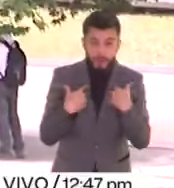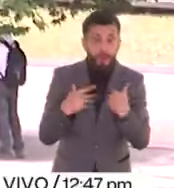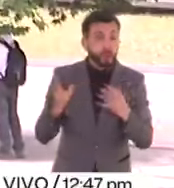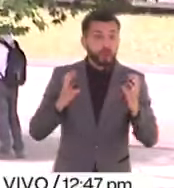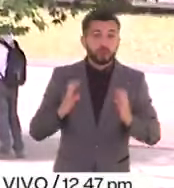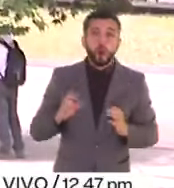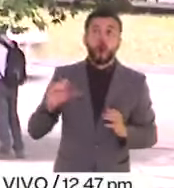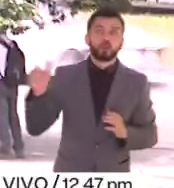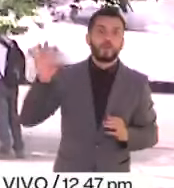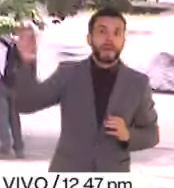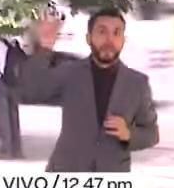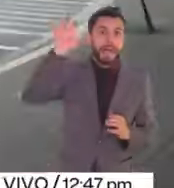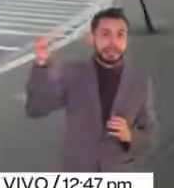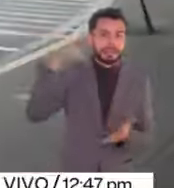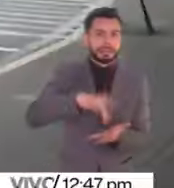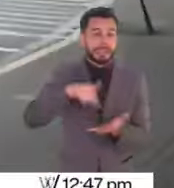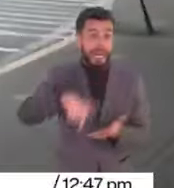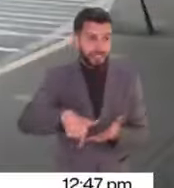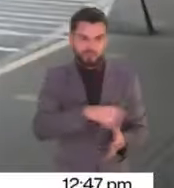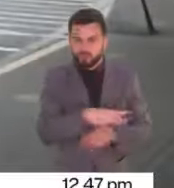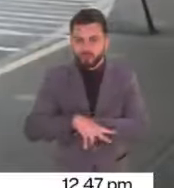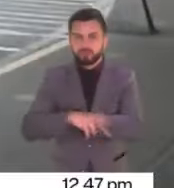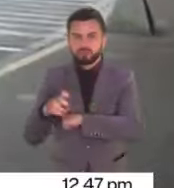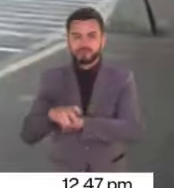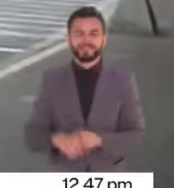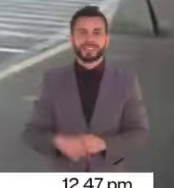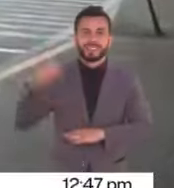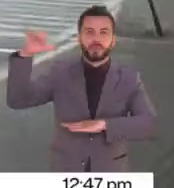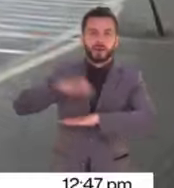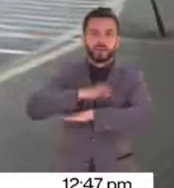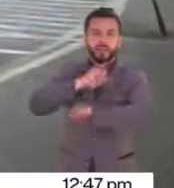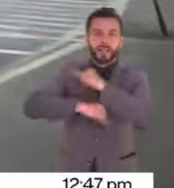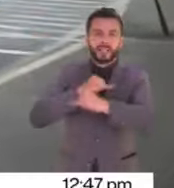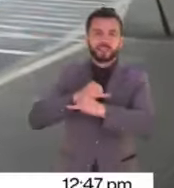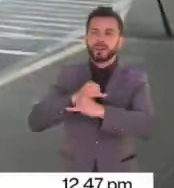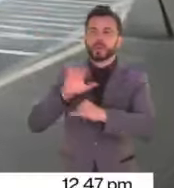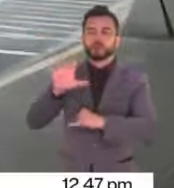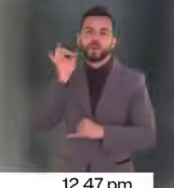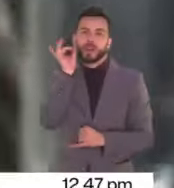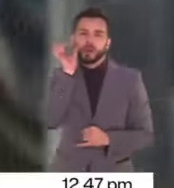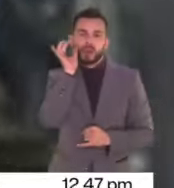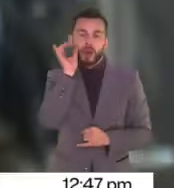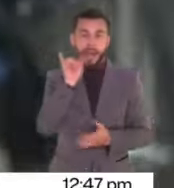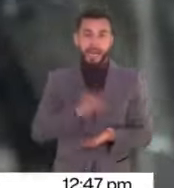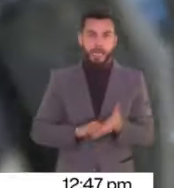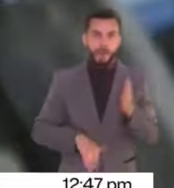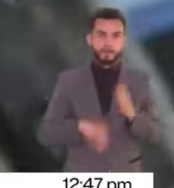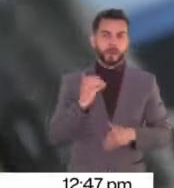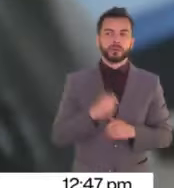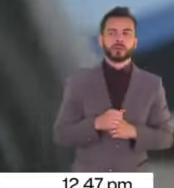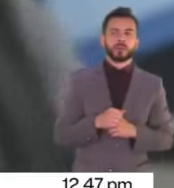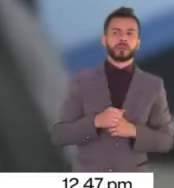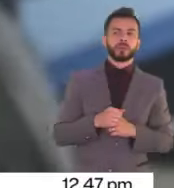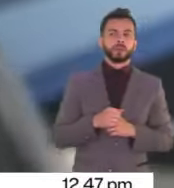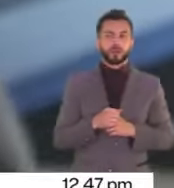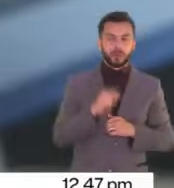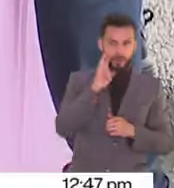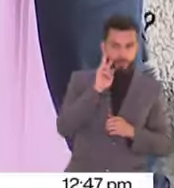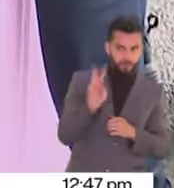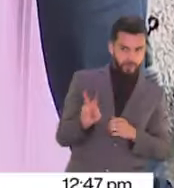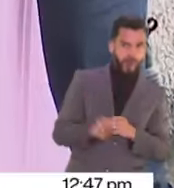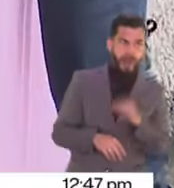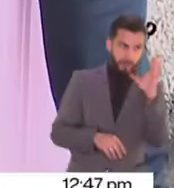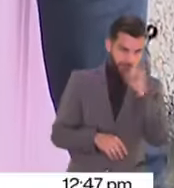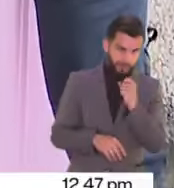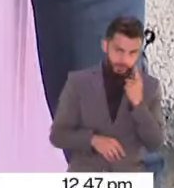ciudadanos extranjeros. El Aeropuerto Internacional José María Córdoba de Río Negro era el punto de partida. Allí fijaban sus